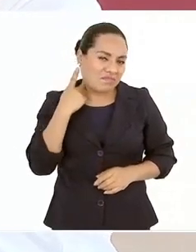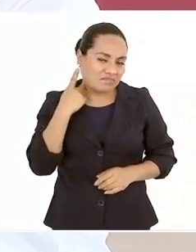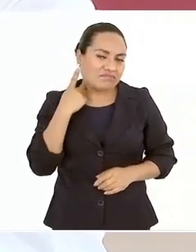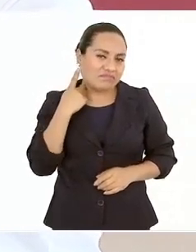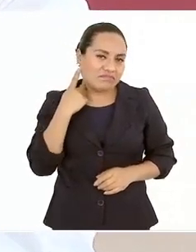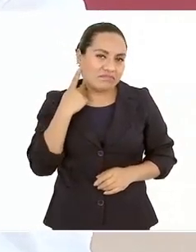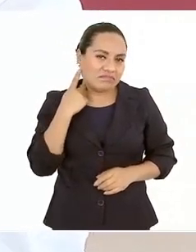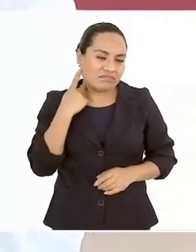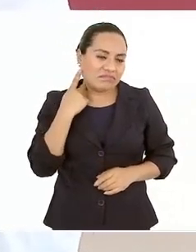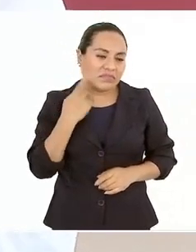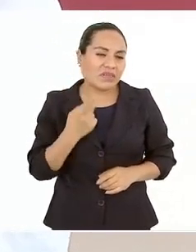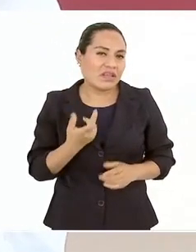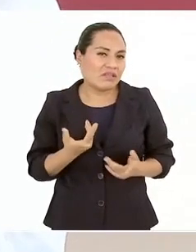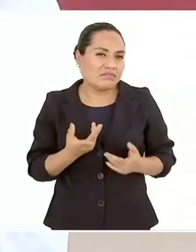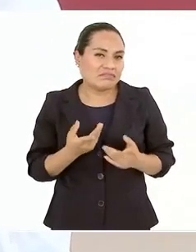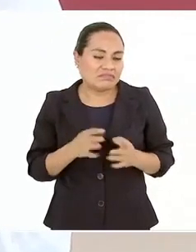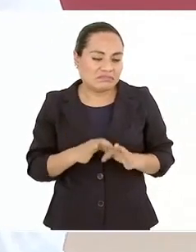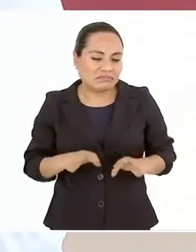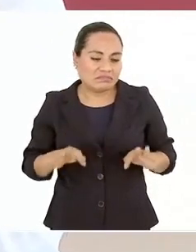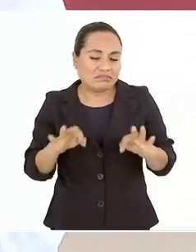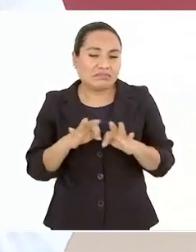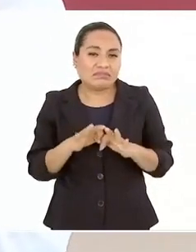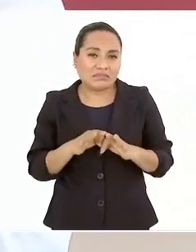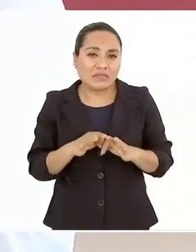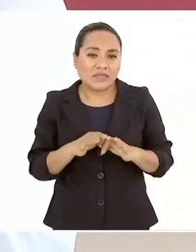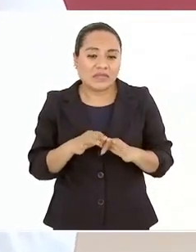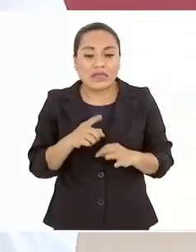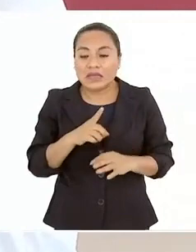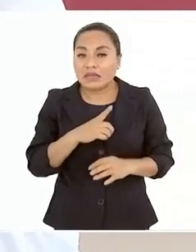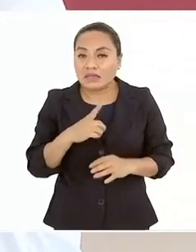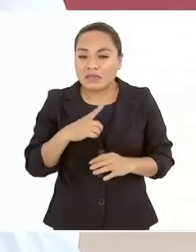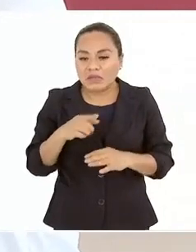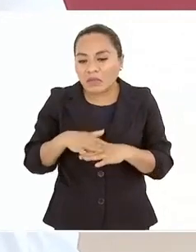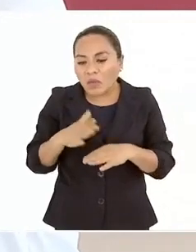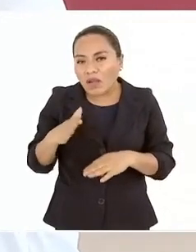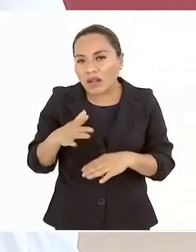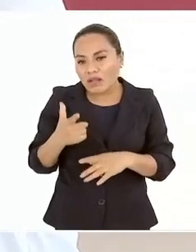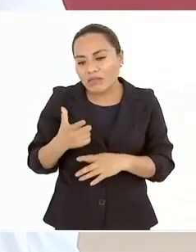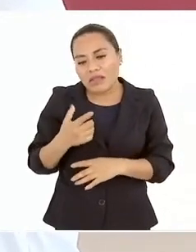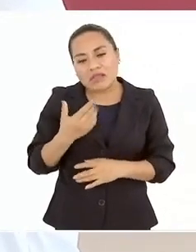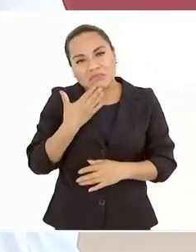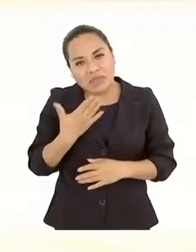cuenta la virtud, pero también la suerte.